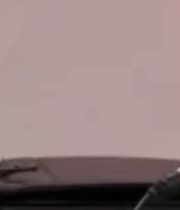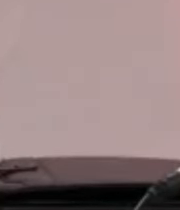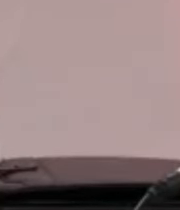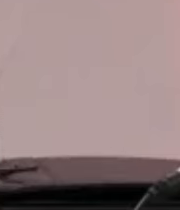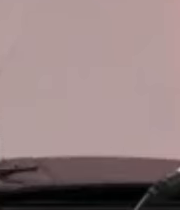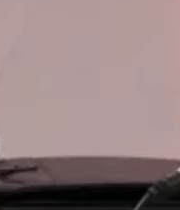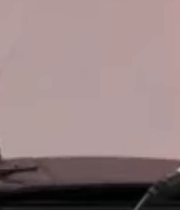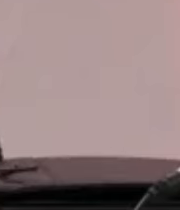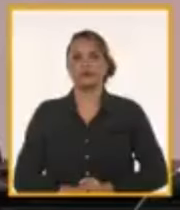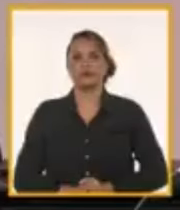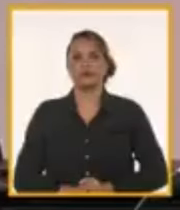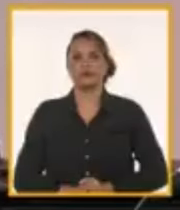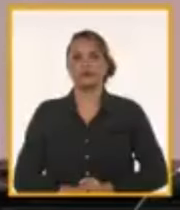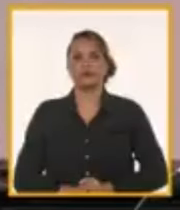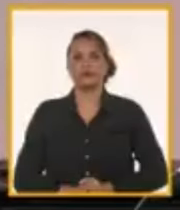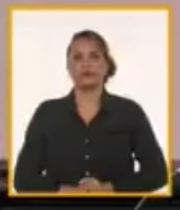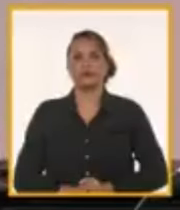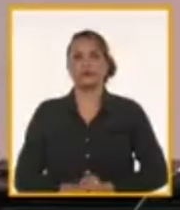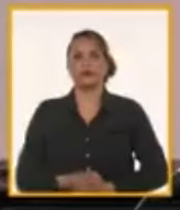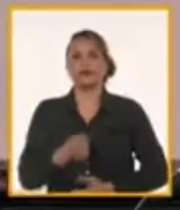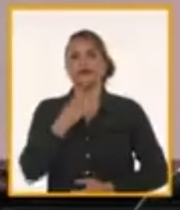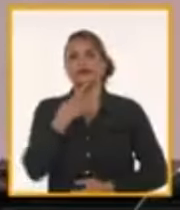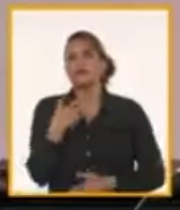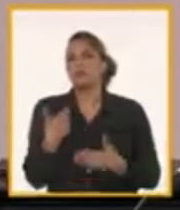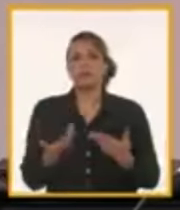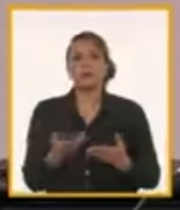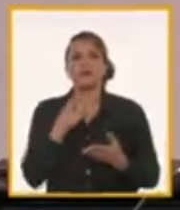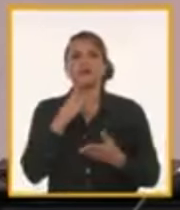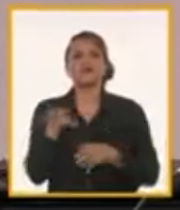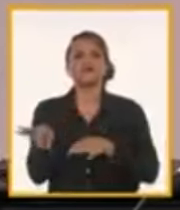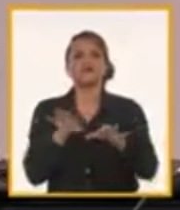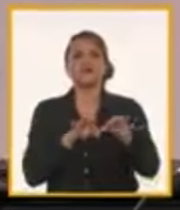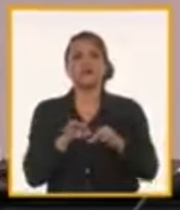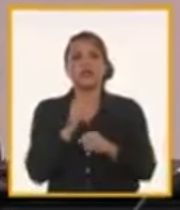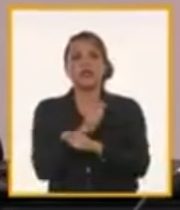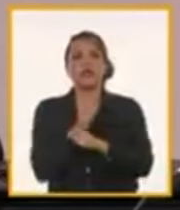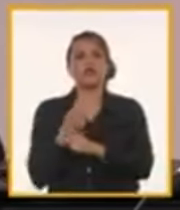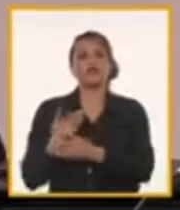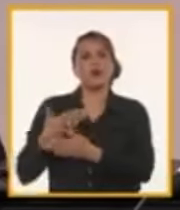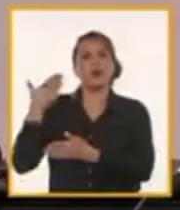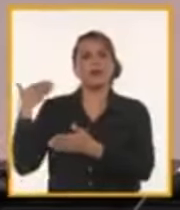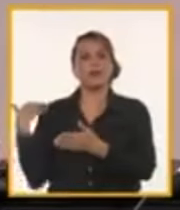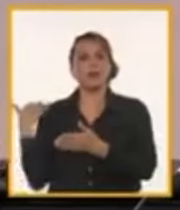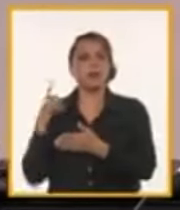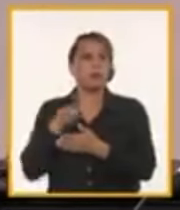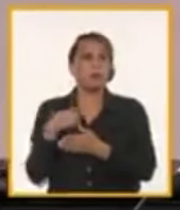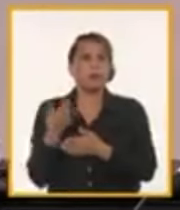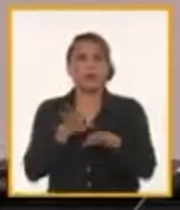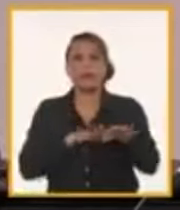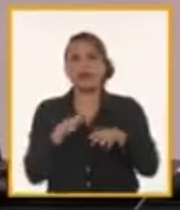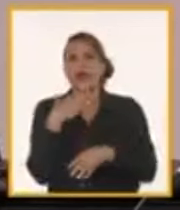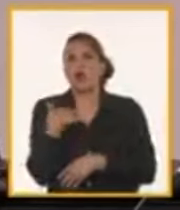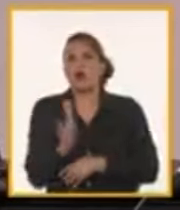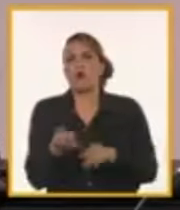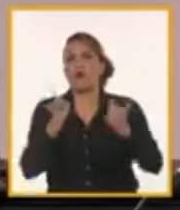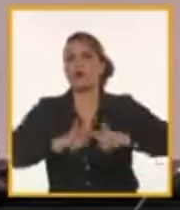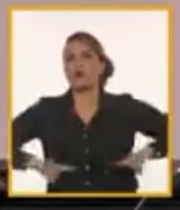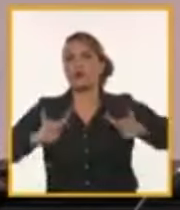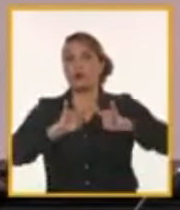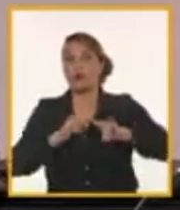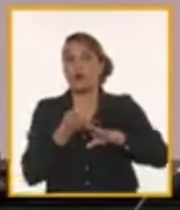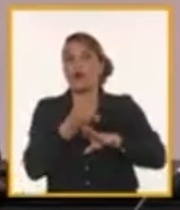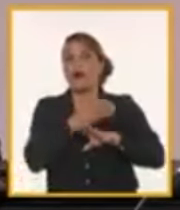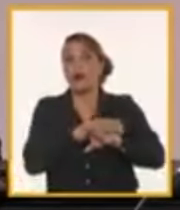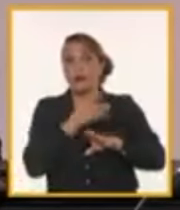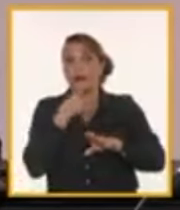2024 Qué pasó en el periodo lectivo anterior cómo está preparada la educación superior cubana para empezar